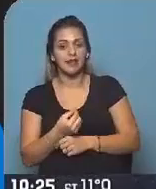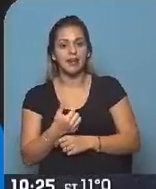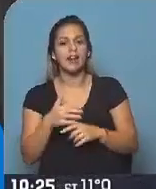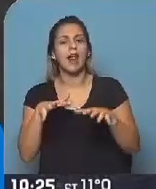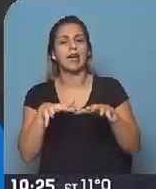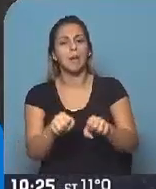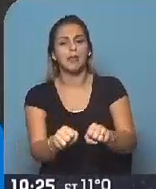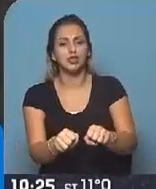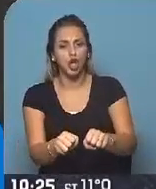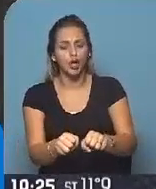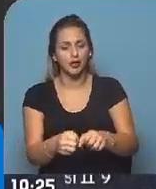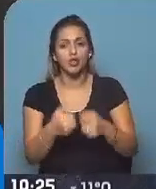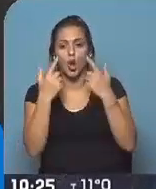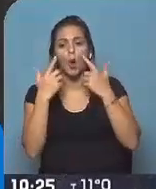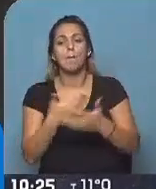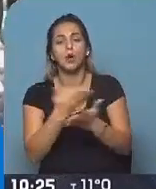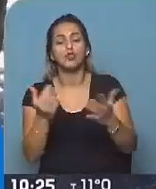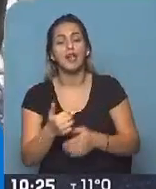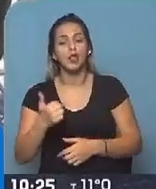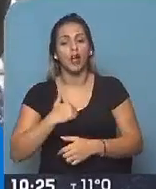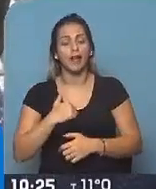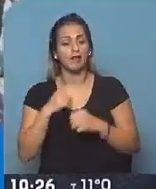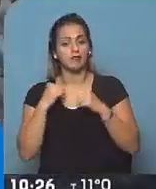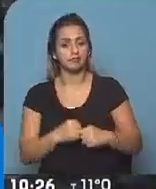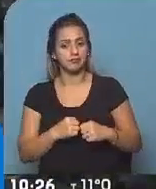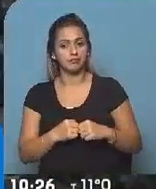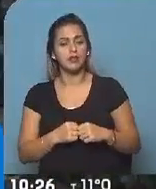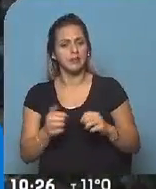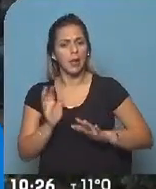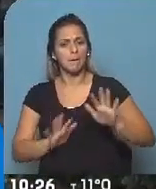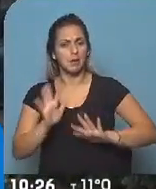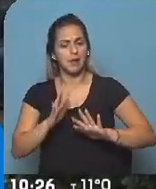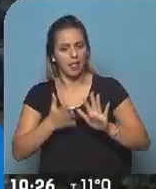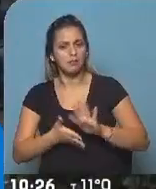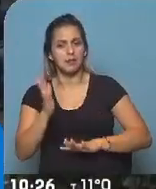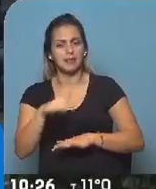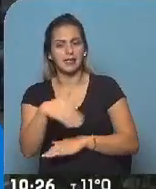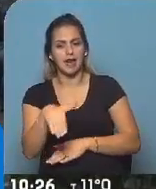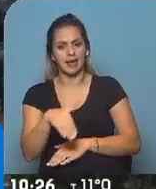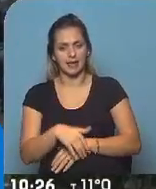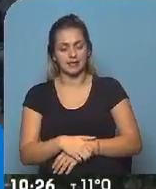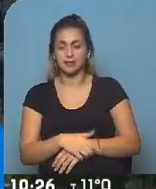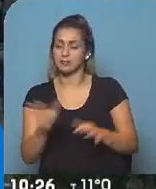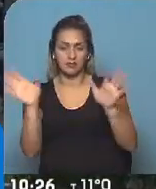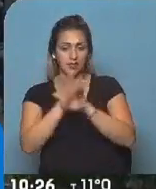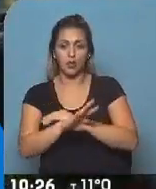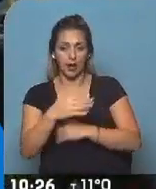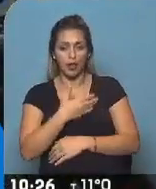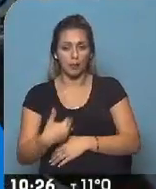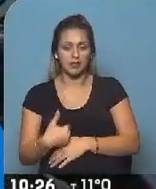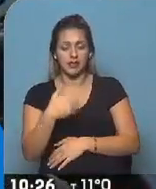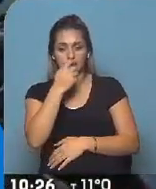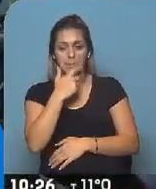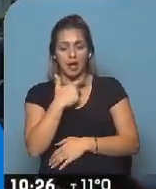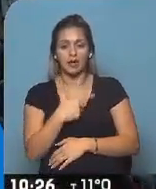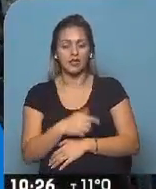represión, mostrándonos que las Fuerzas Armadas están listas para salir a la calle. Está equivocado el presidente. Vamos